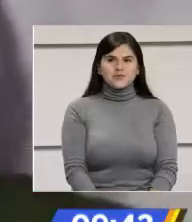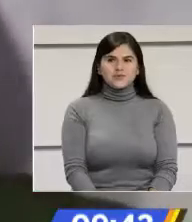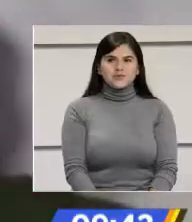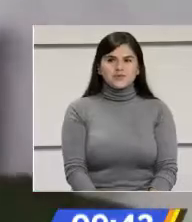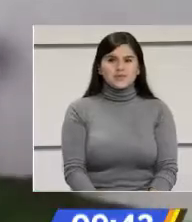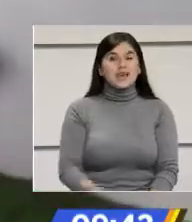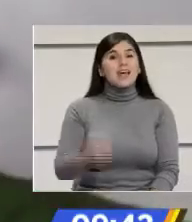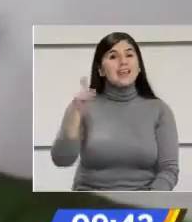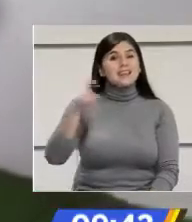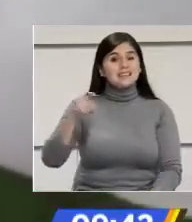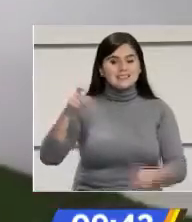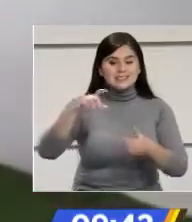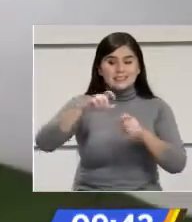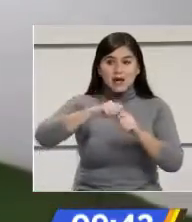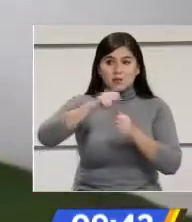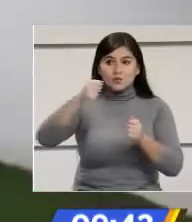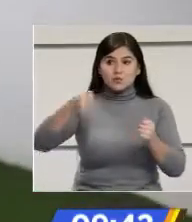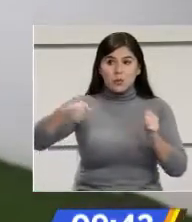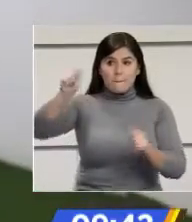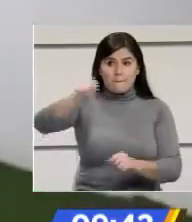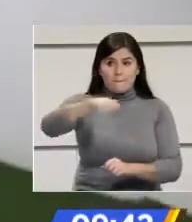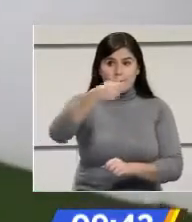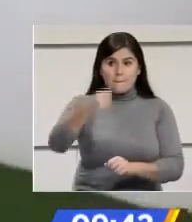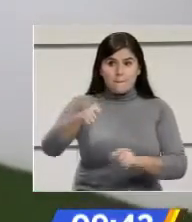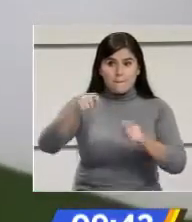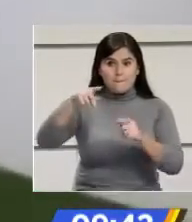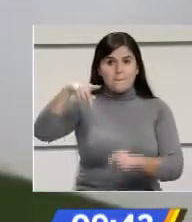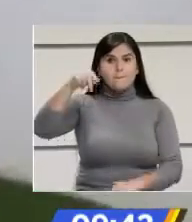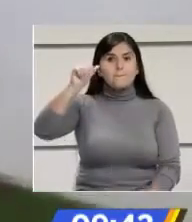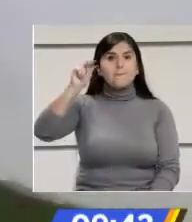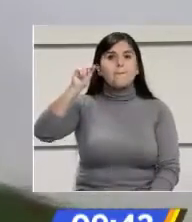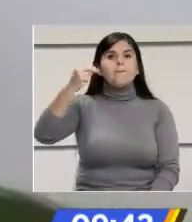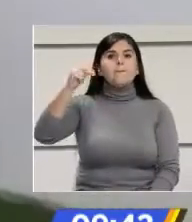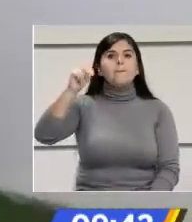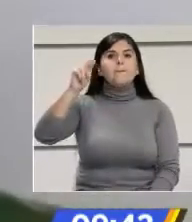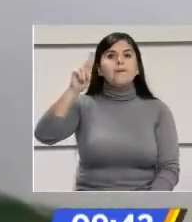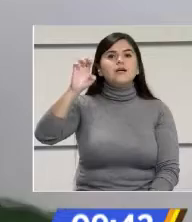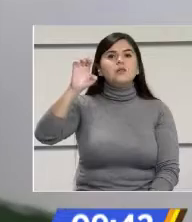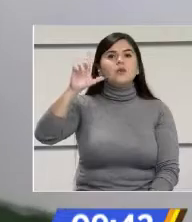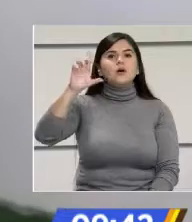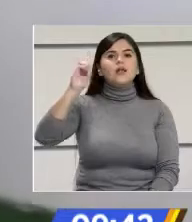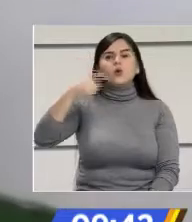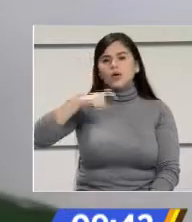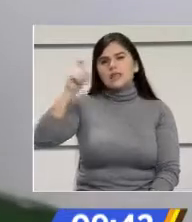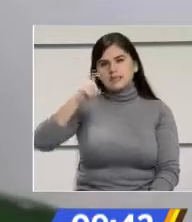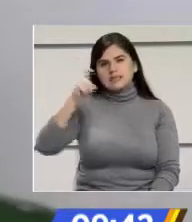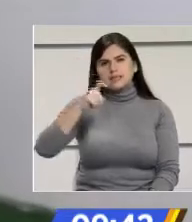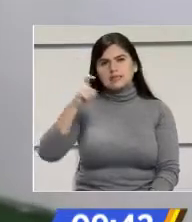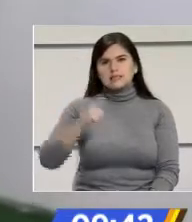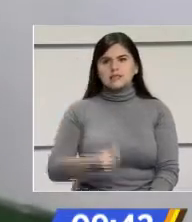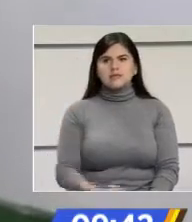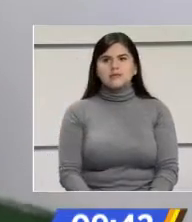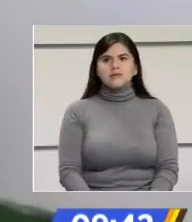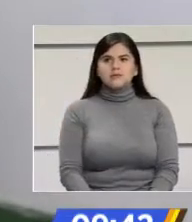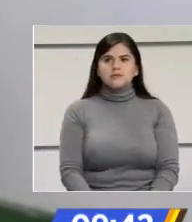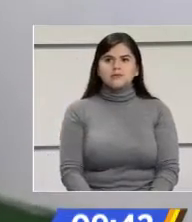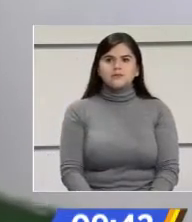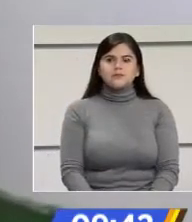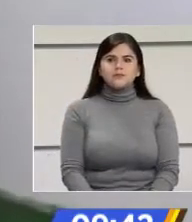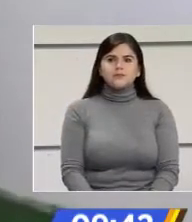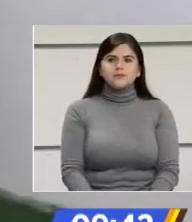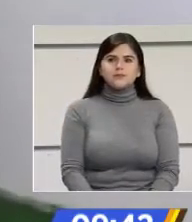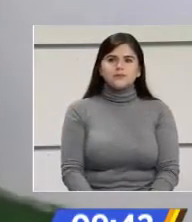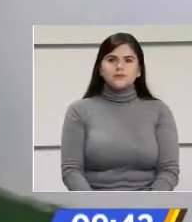ocupamos los pañuelos. Ah, yo ocupo un pañuelo. Ocupo un pañuelo, la chica lleva. Dígale a Brando que me mande un pañuelo.